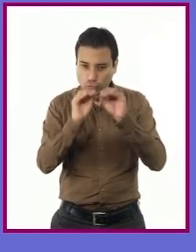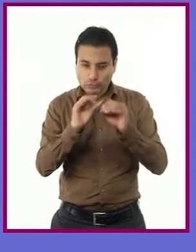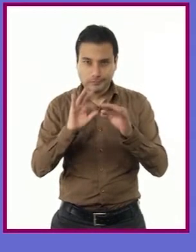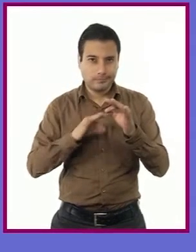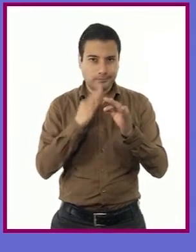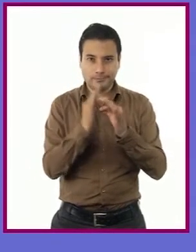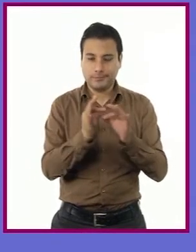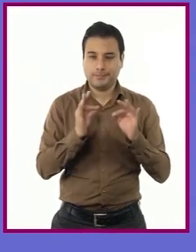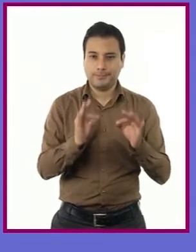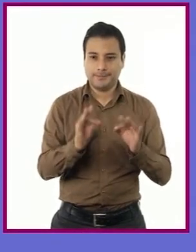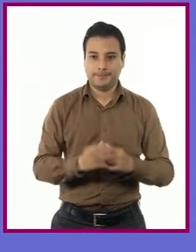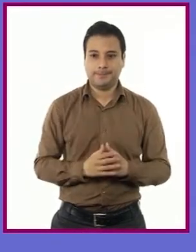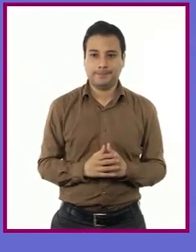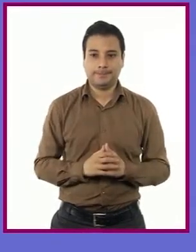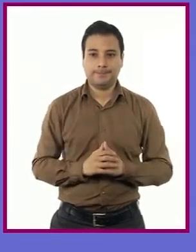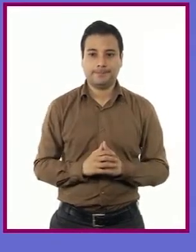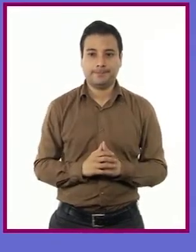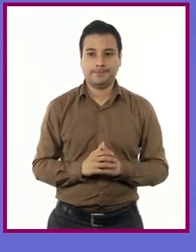díptico.